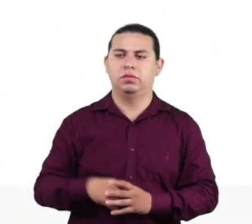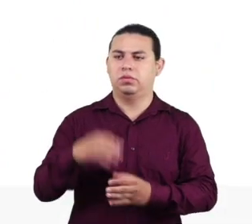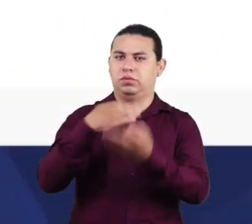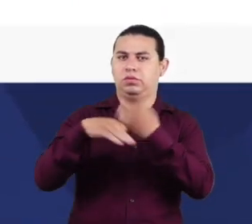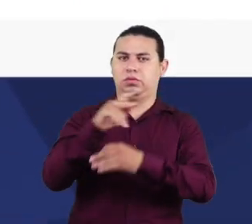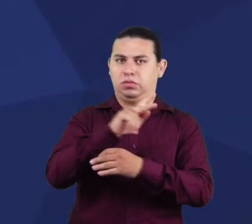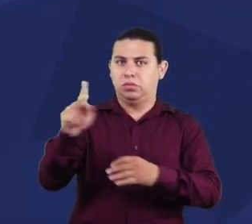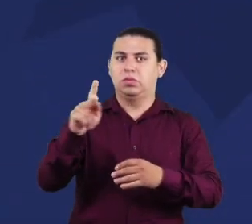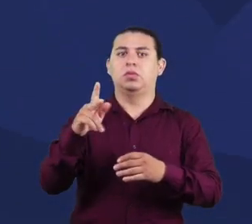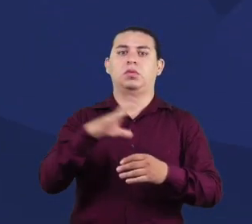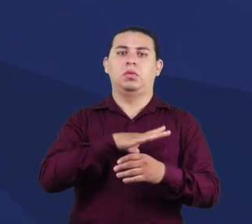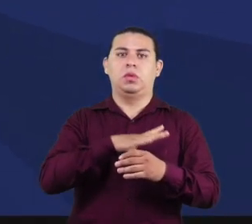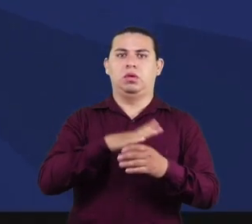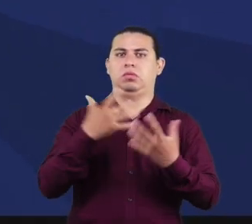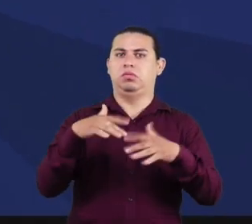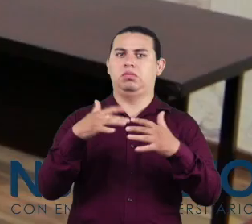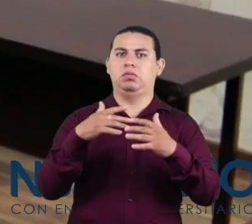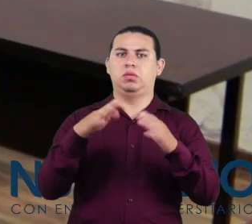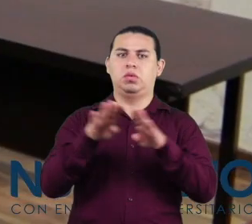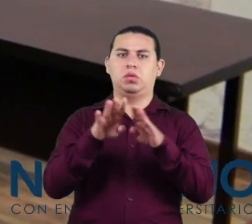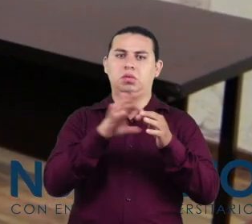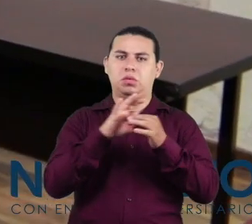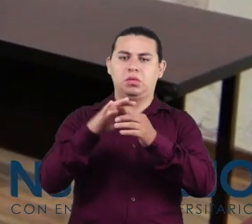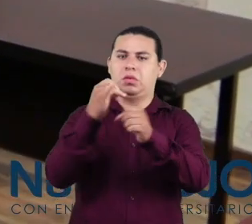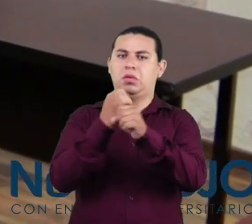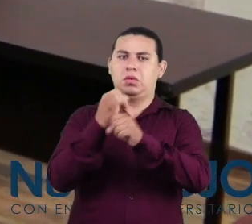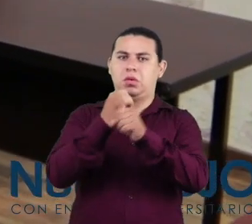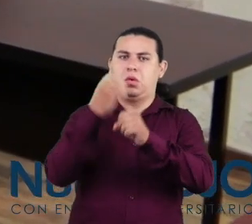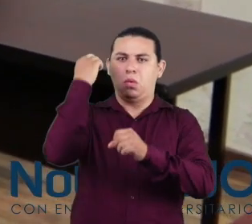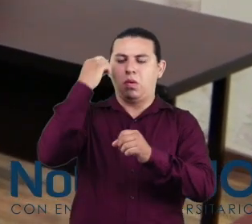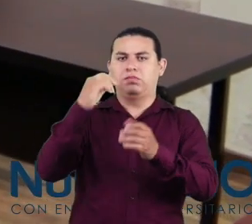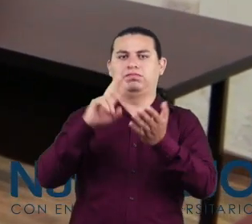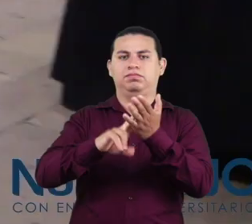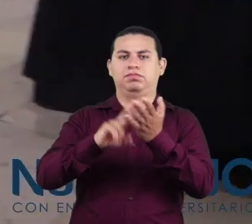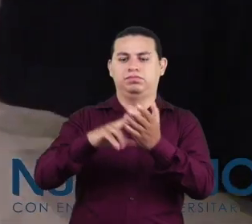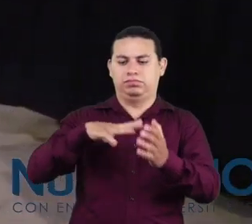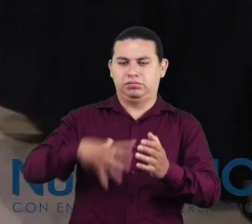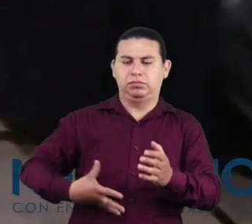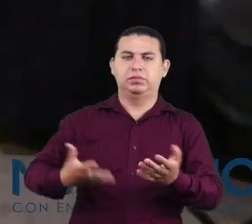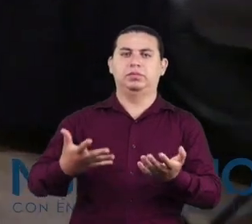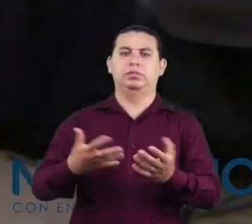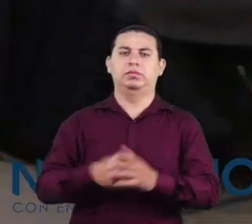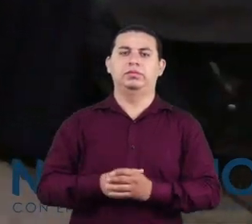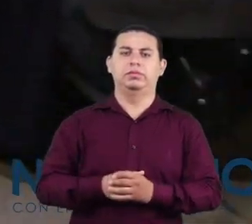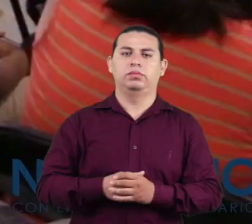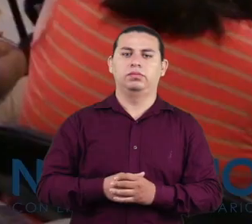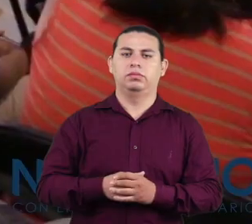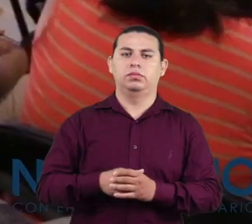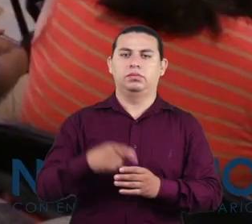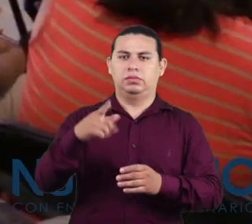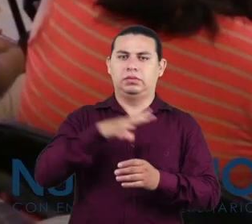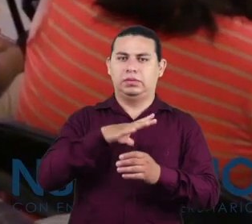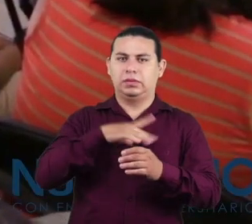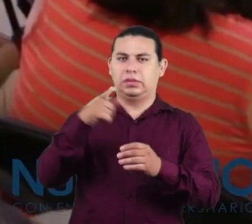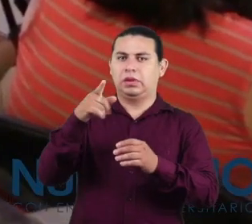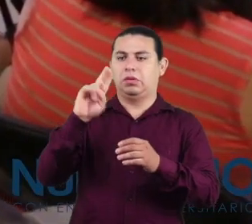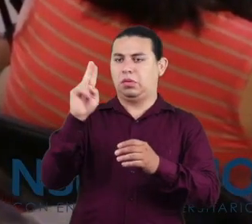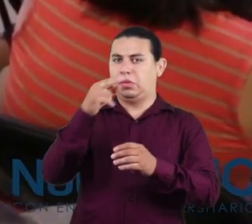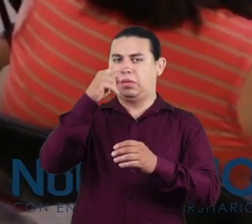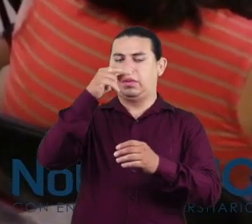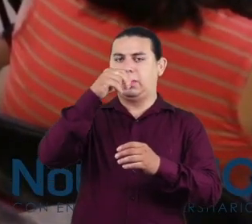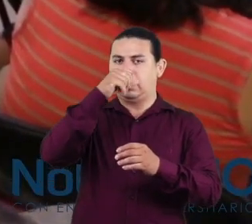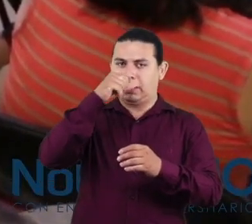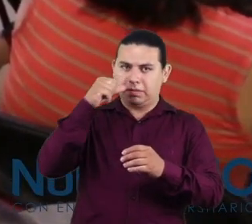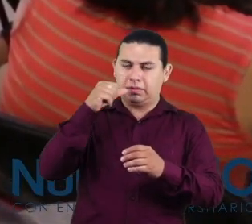Todas y todos nuestros docentes pertenecen al Sistema Nacional de Investigadores del CONACYT y contamos con profesoras y profesores militados en la